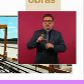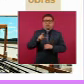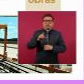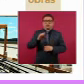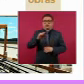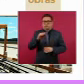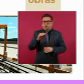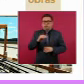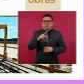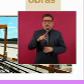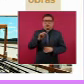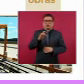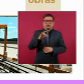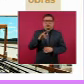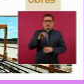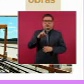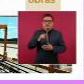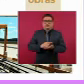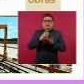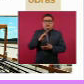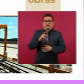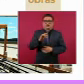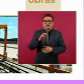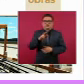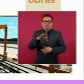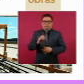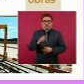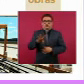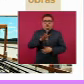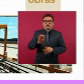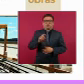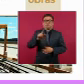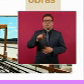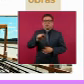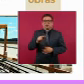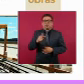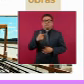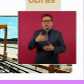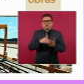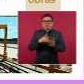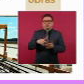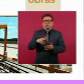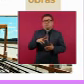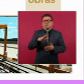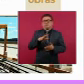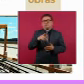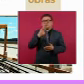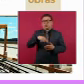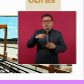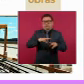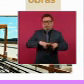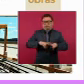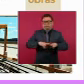toneladas de balasto, 464.315 piezas de durmientes